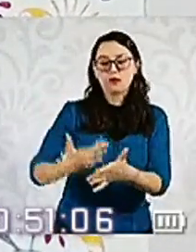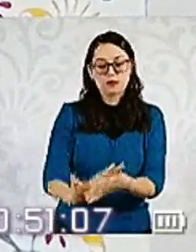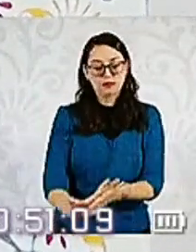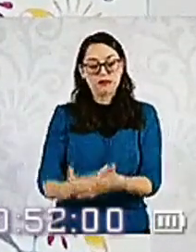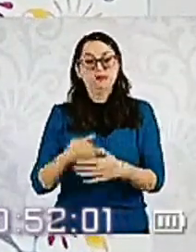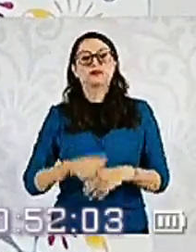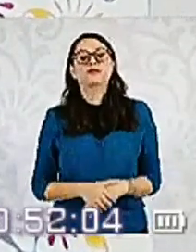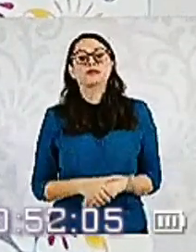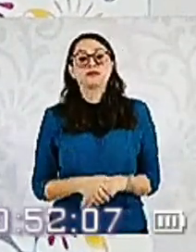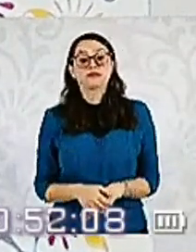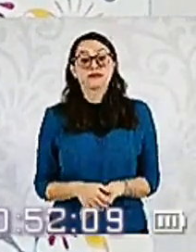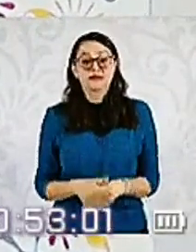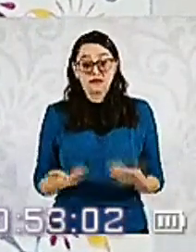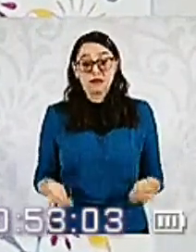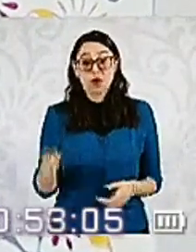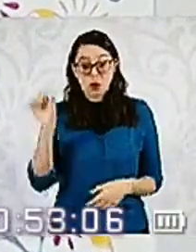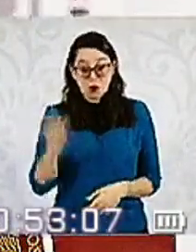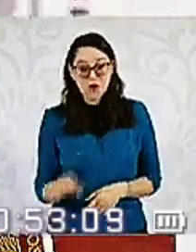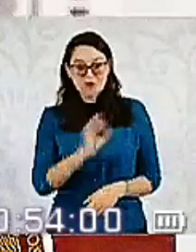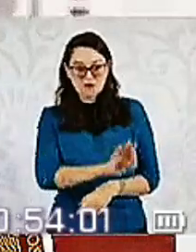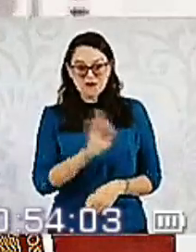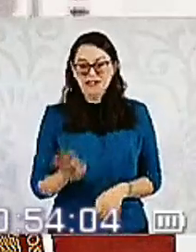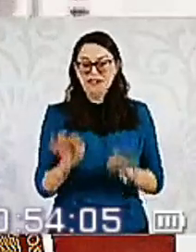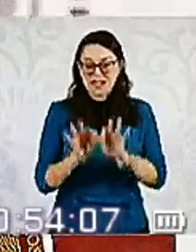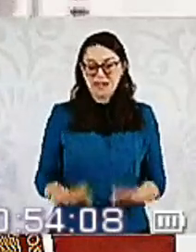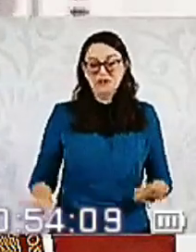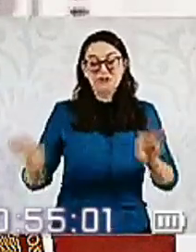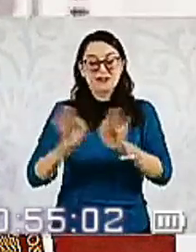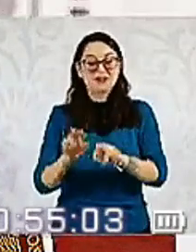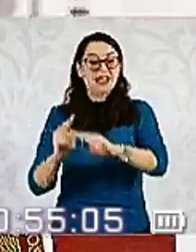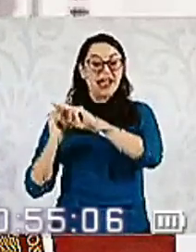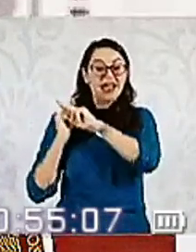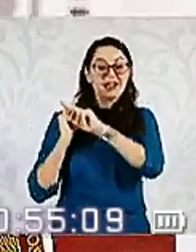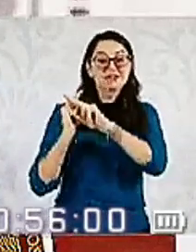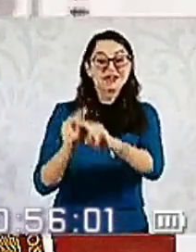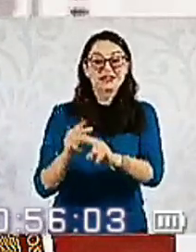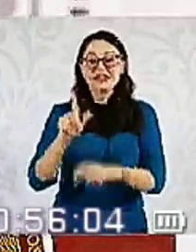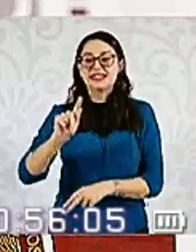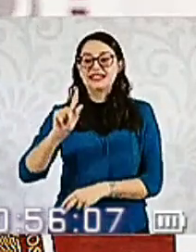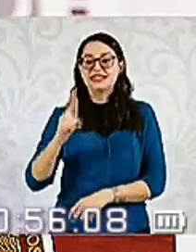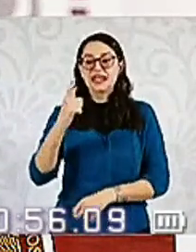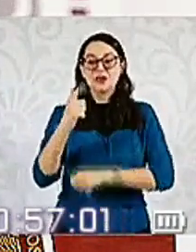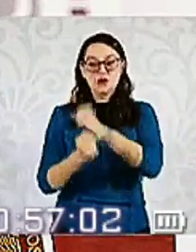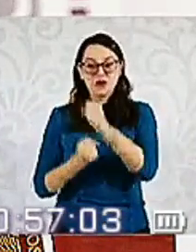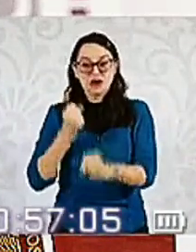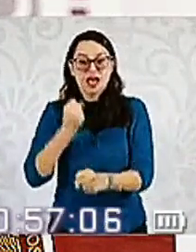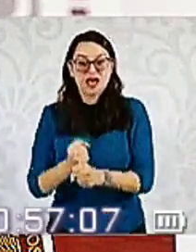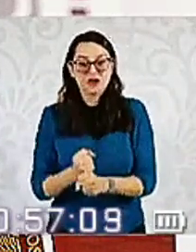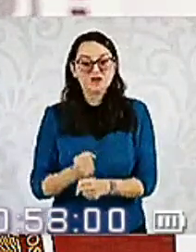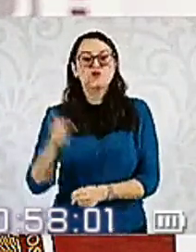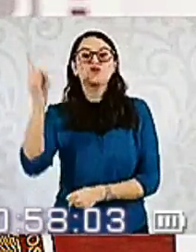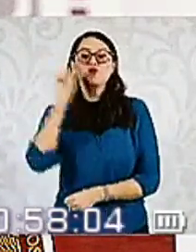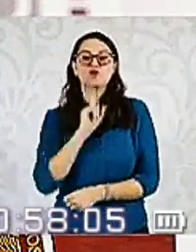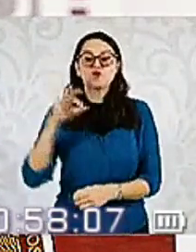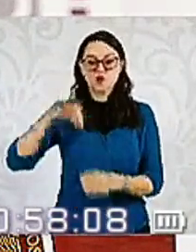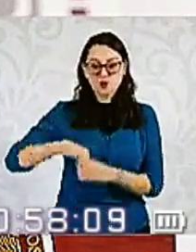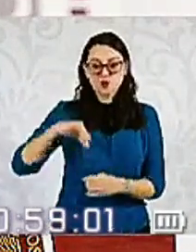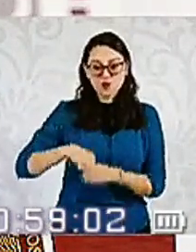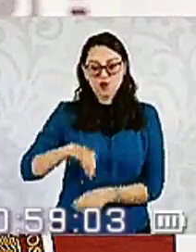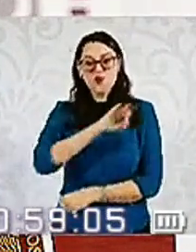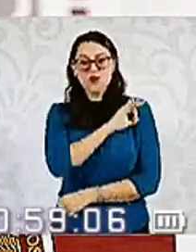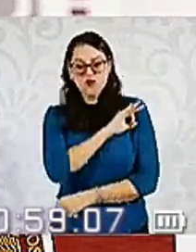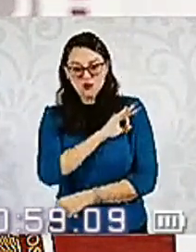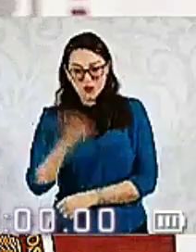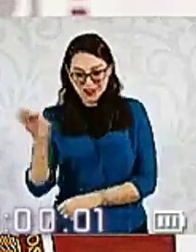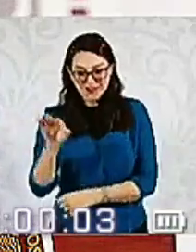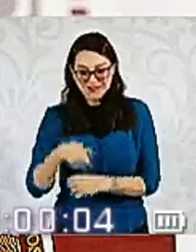del voto de las mujeres, 71 aniversario del voto de las mujeres. Entonces